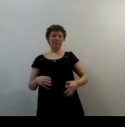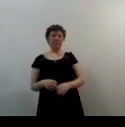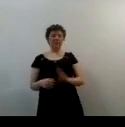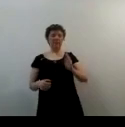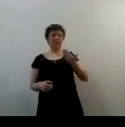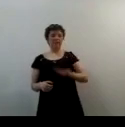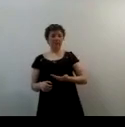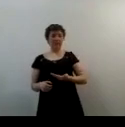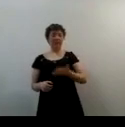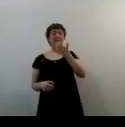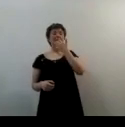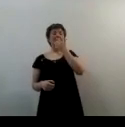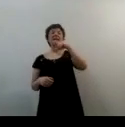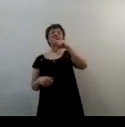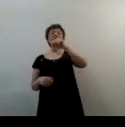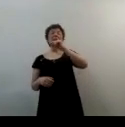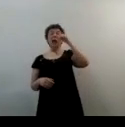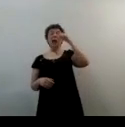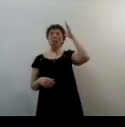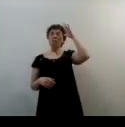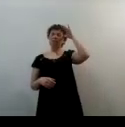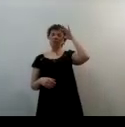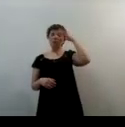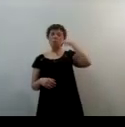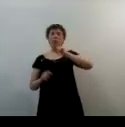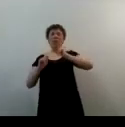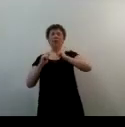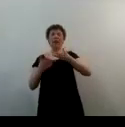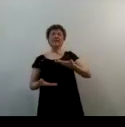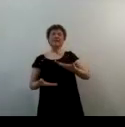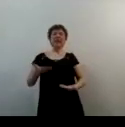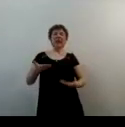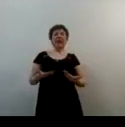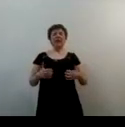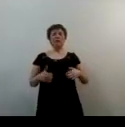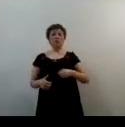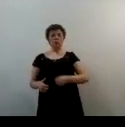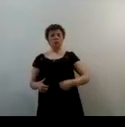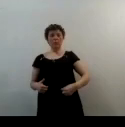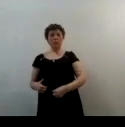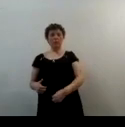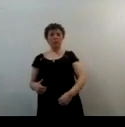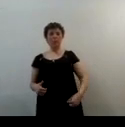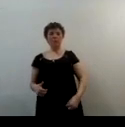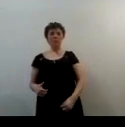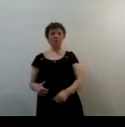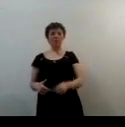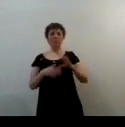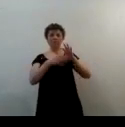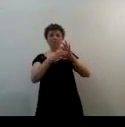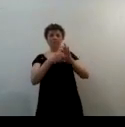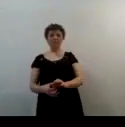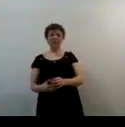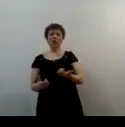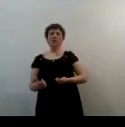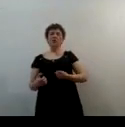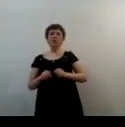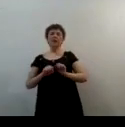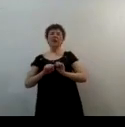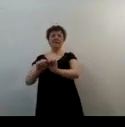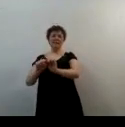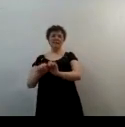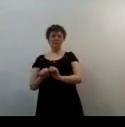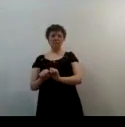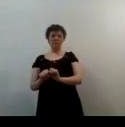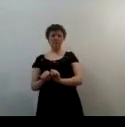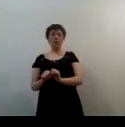exceso, la sacarina pues, te puede producir ese desequilibrio que hablábamos antes que tiene relación con la resistencia a la insulina, pero se puede